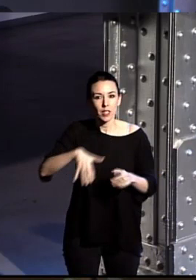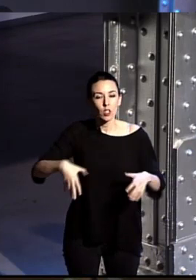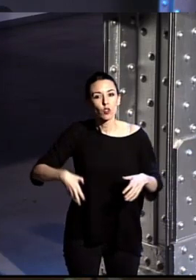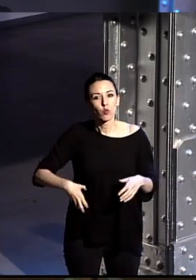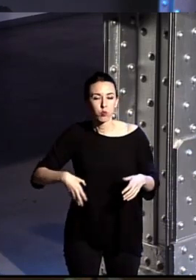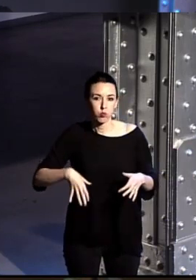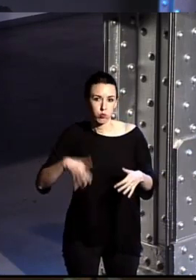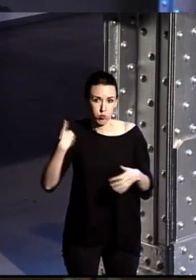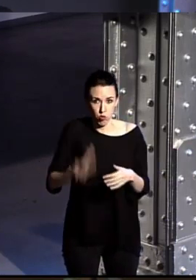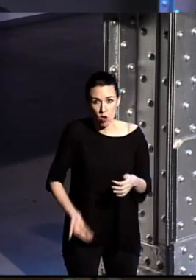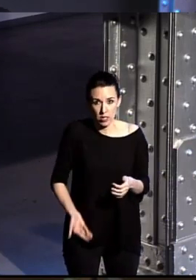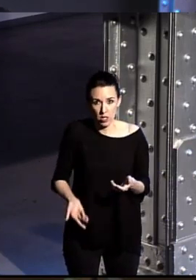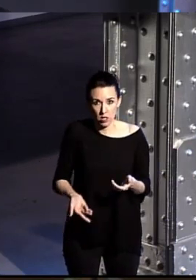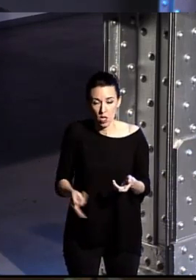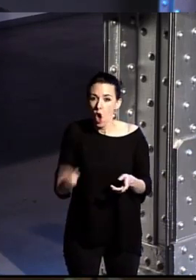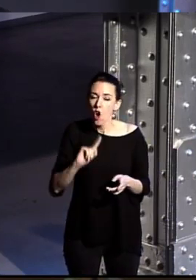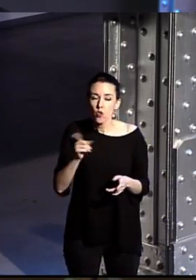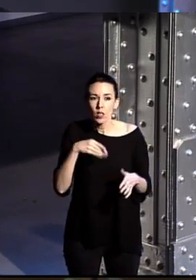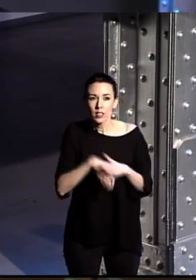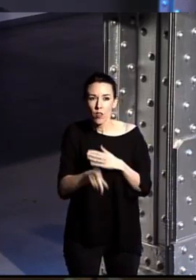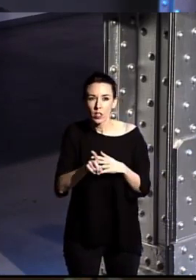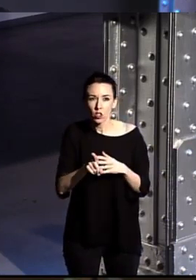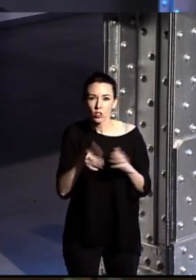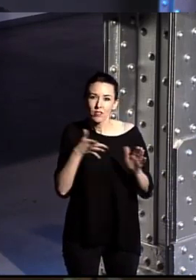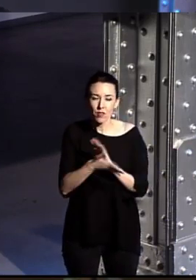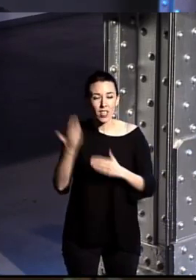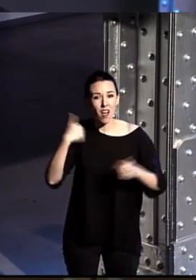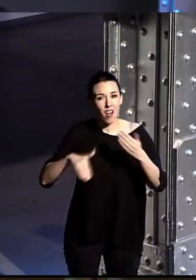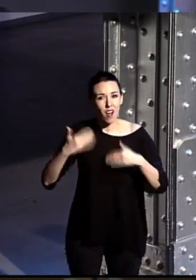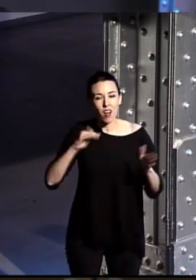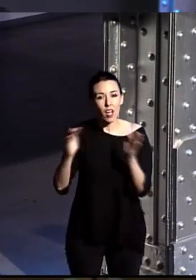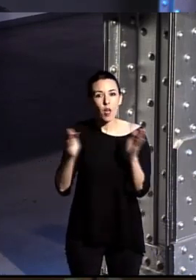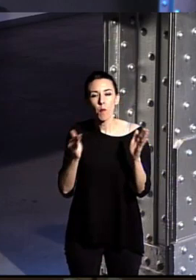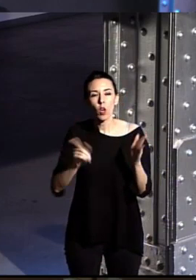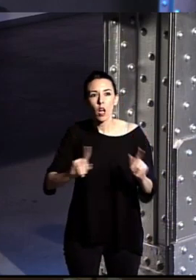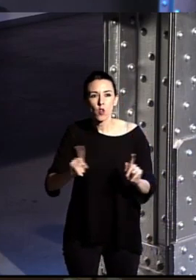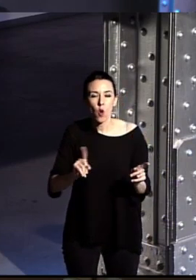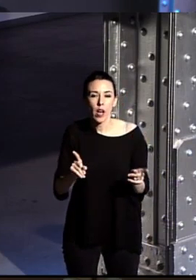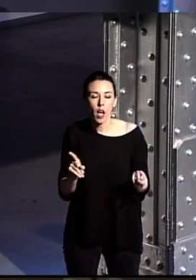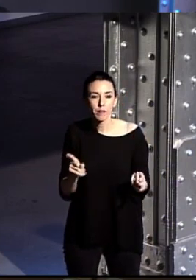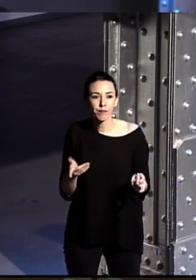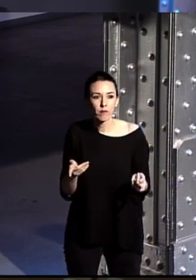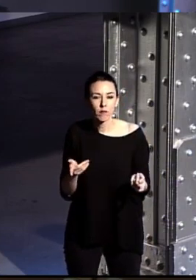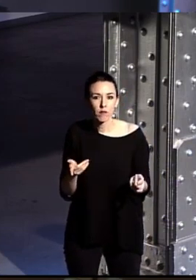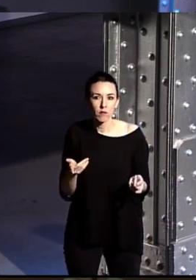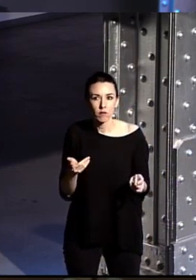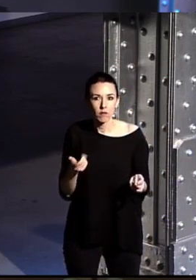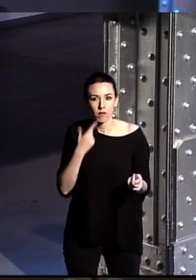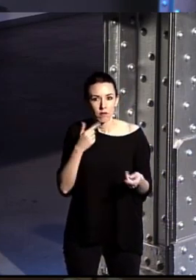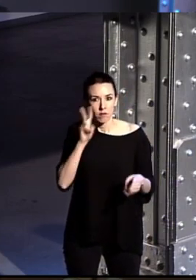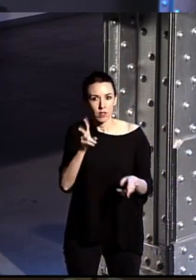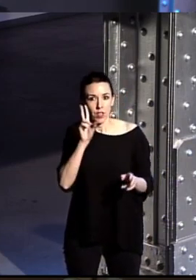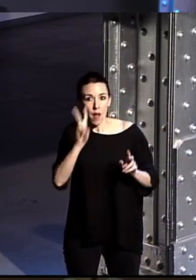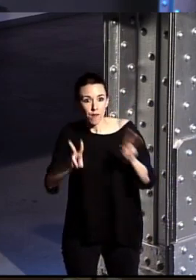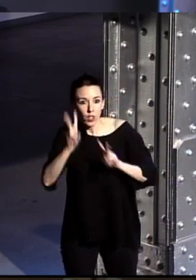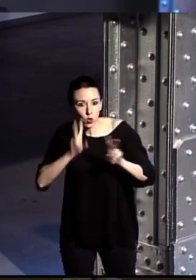burgueses. No tenían acceso, es decir, era un mundo que no estaba, no era el paradigma visual